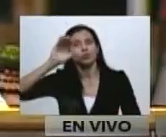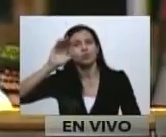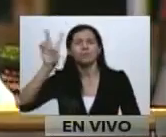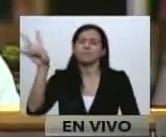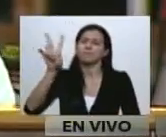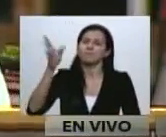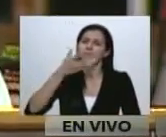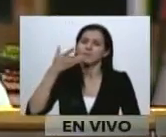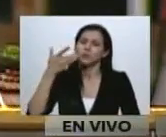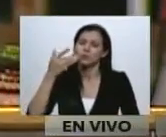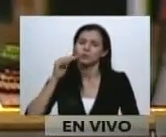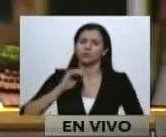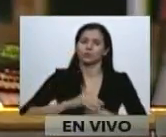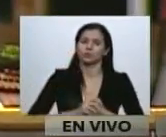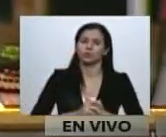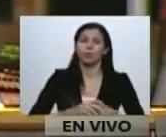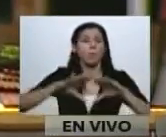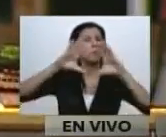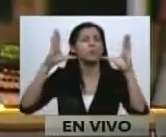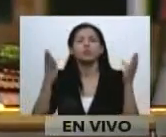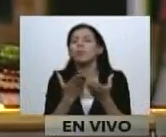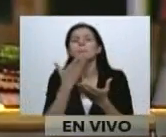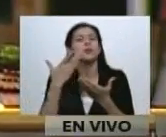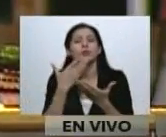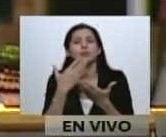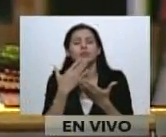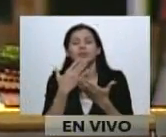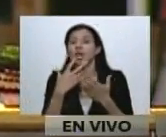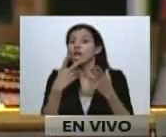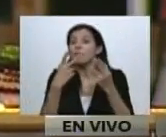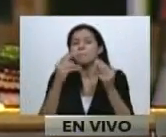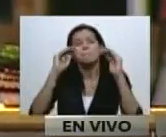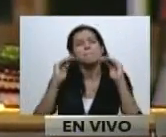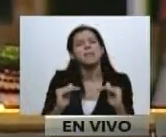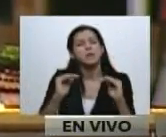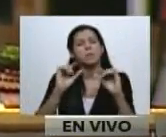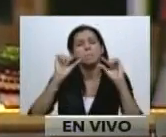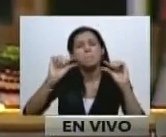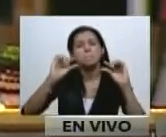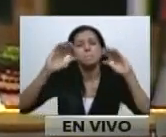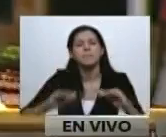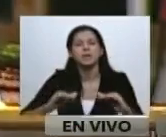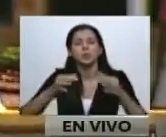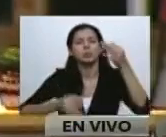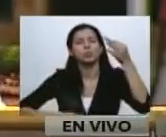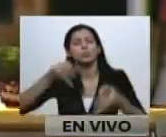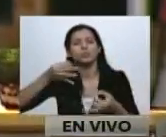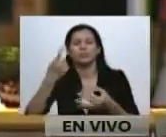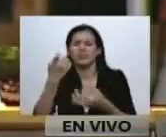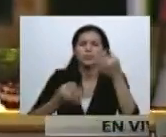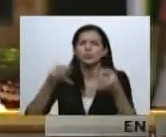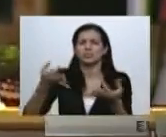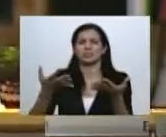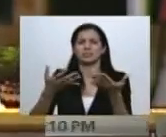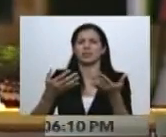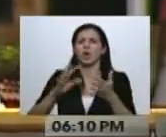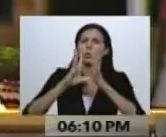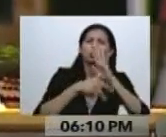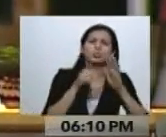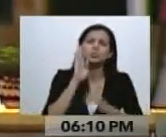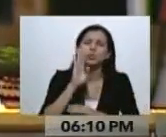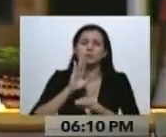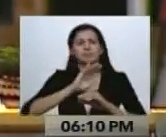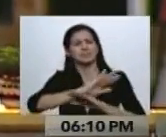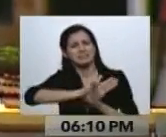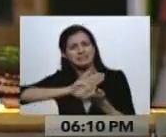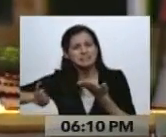futuro, un mundo donde no haya tanta injusticia y tanta corrupción, donde los niños tengan comida,